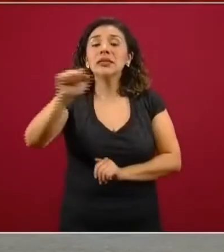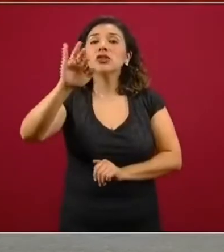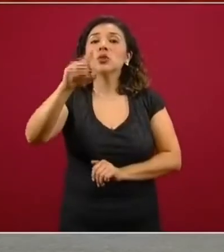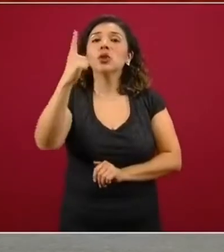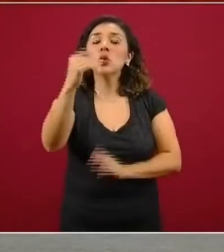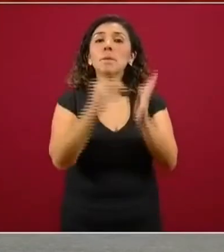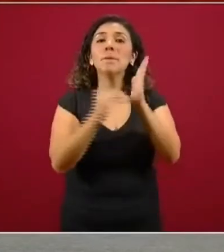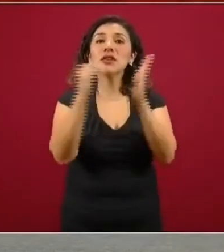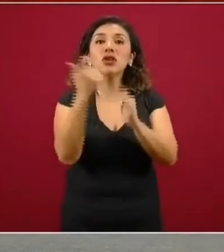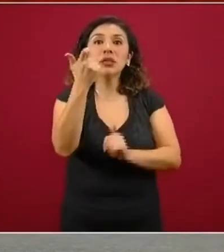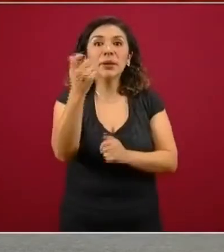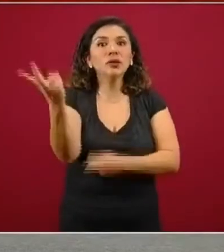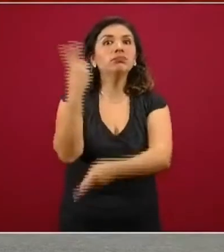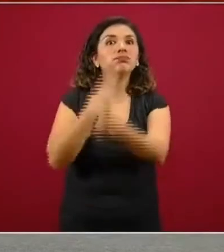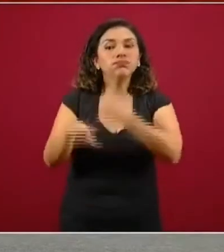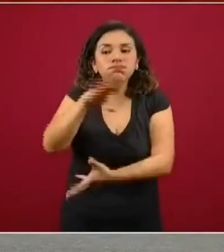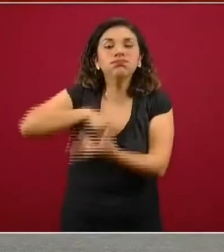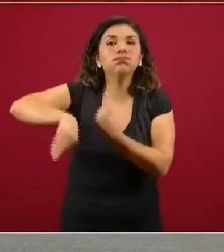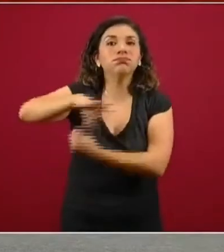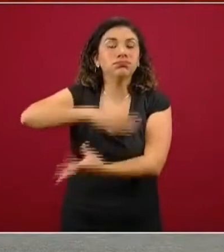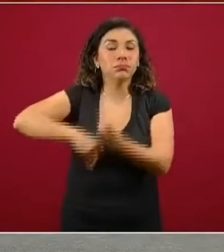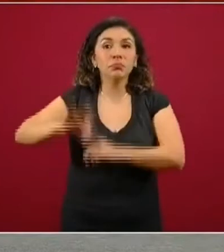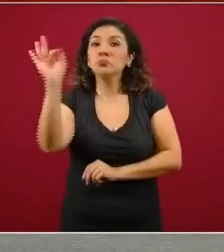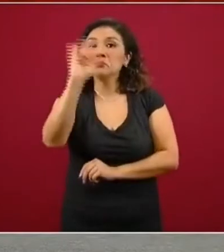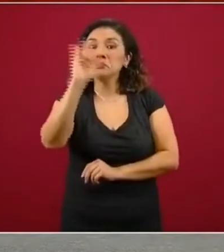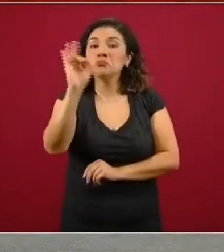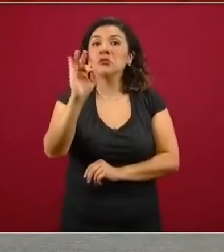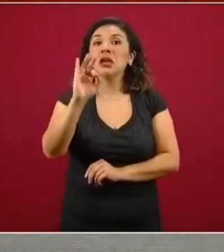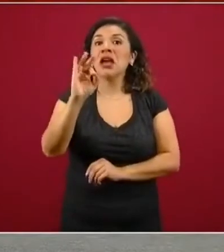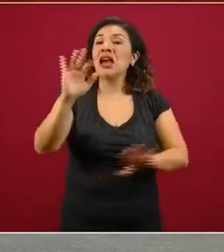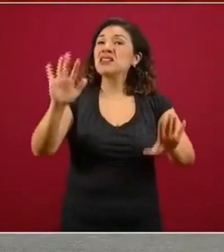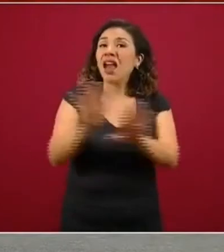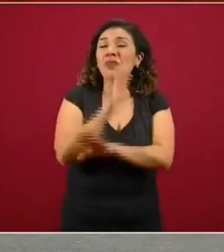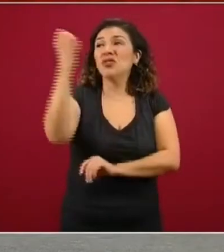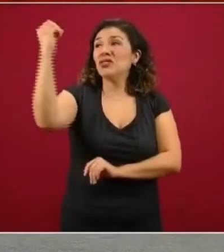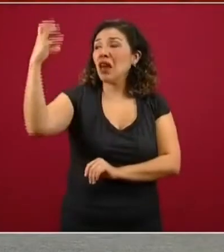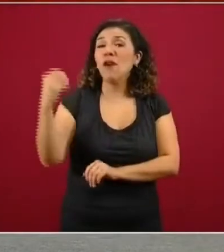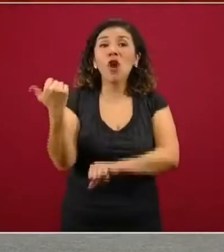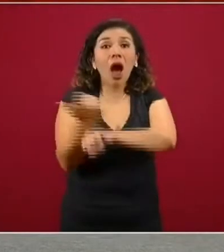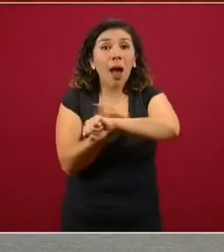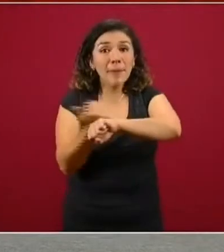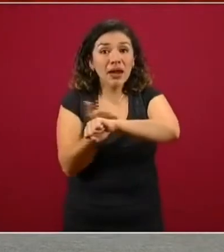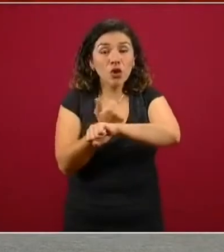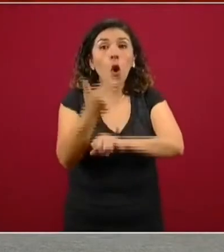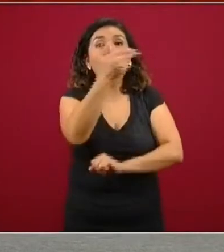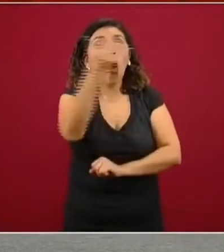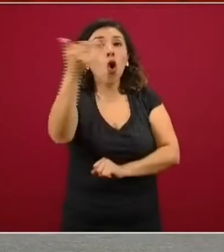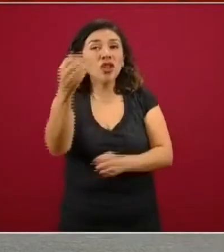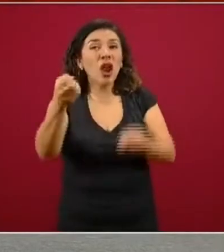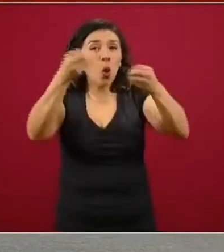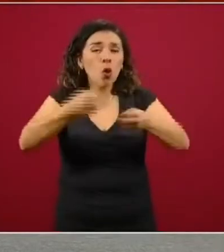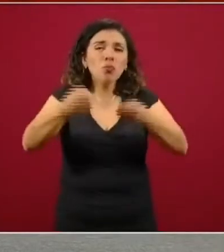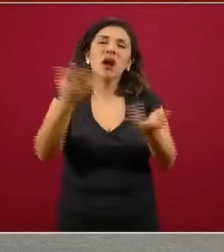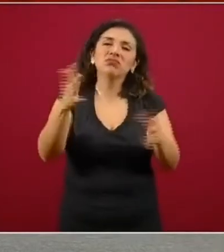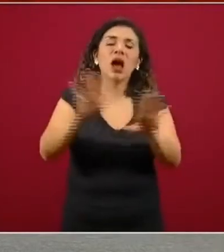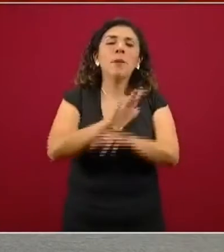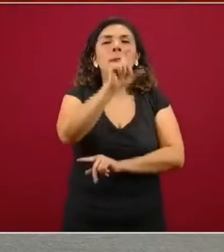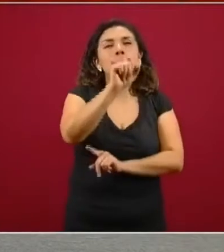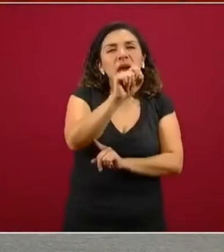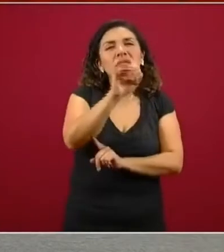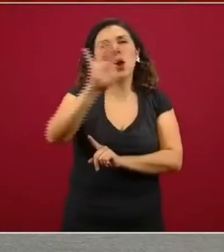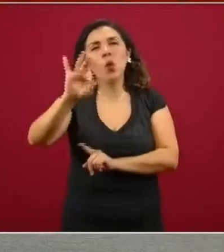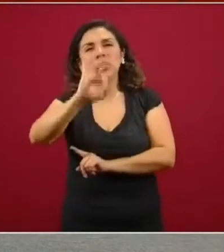83.651 millones de pesos. Si nos vamos al semáforo amarillo, la ocupación hotelera varía entre 20 y